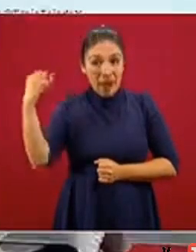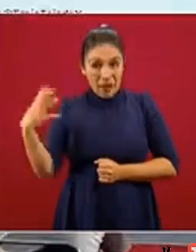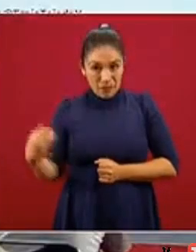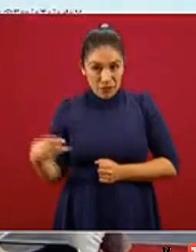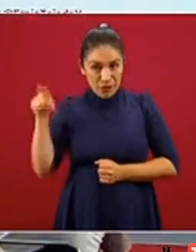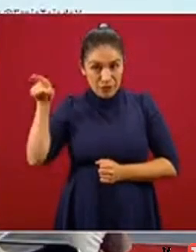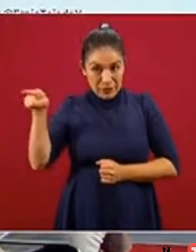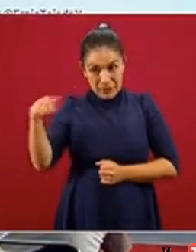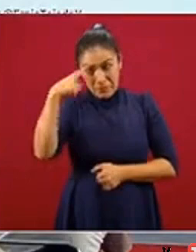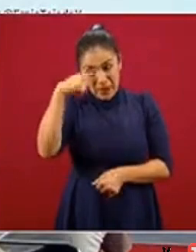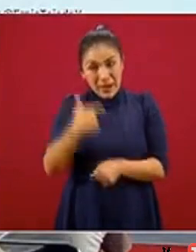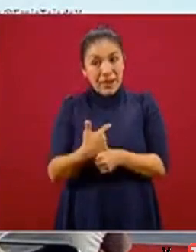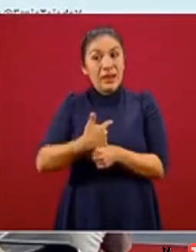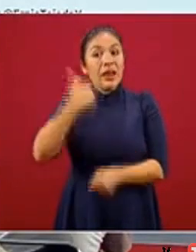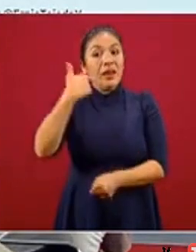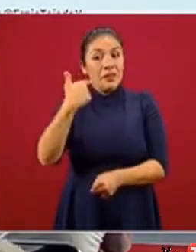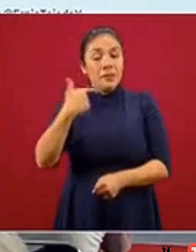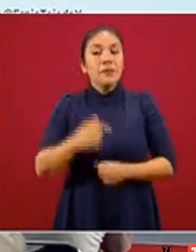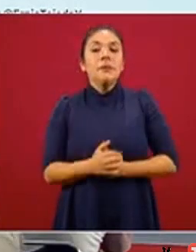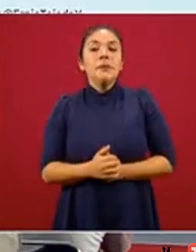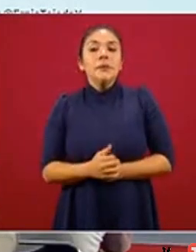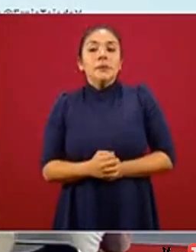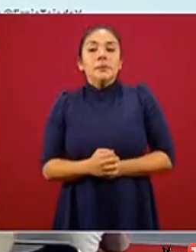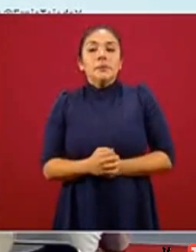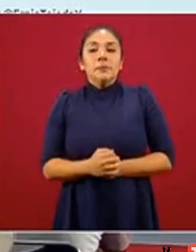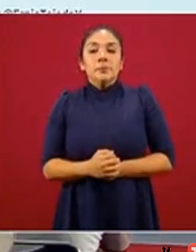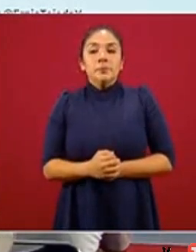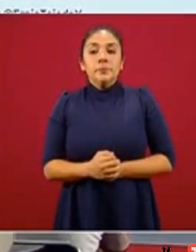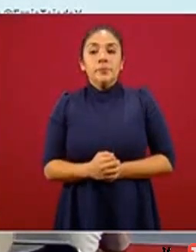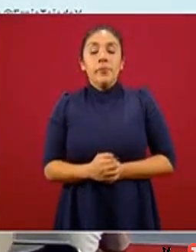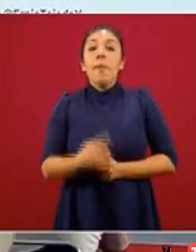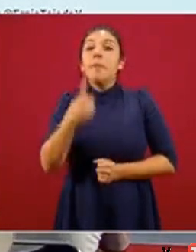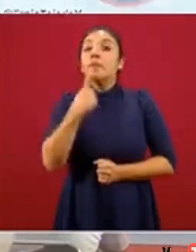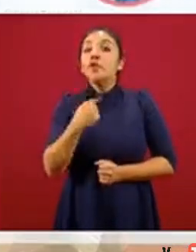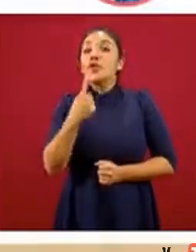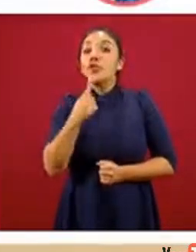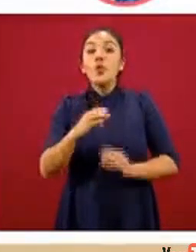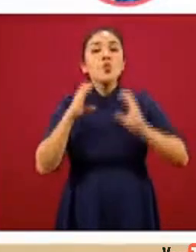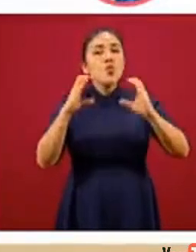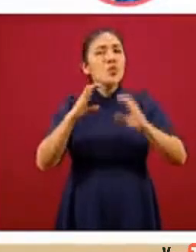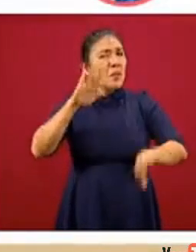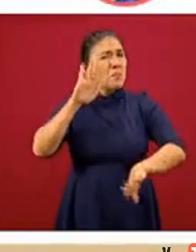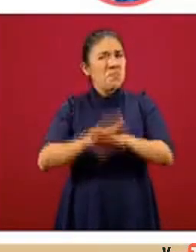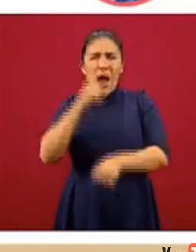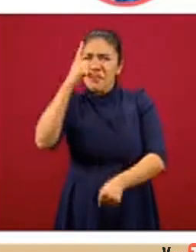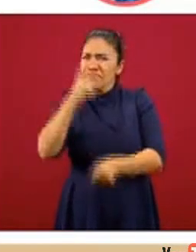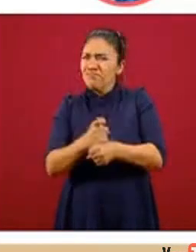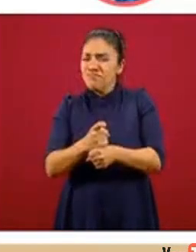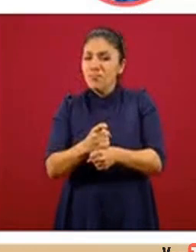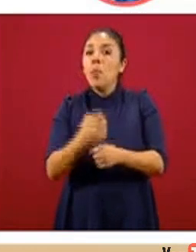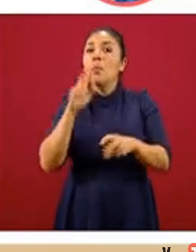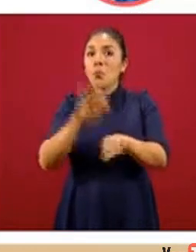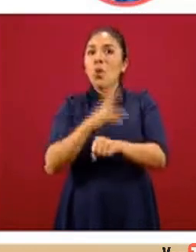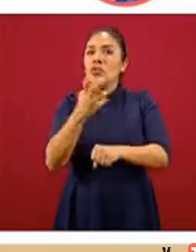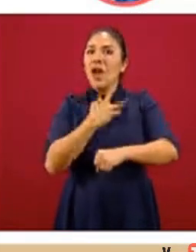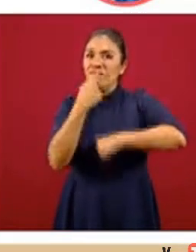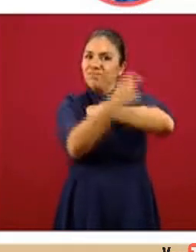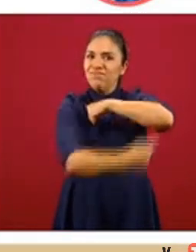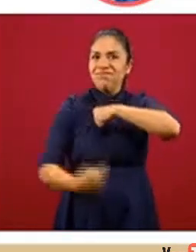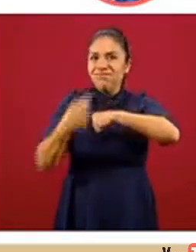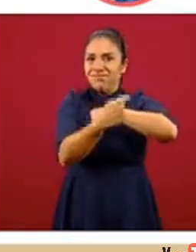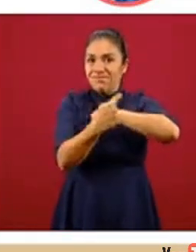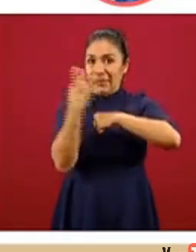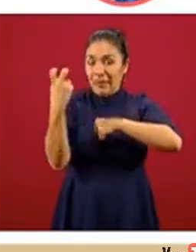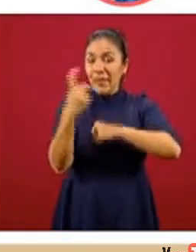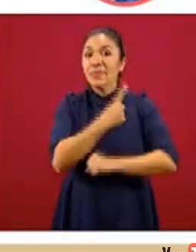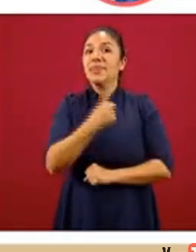El semáforo de riesgo epidémico. El rojo es de cuidados máximos, por eso tiene un escudo. Hay que